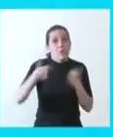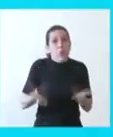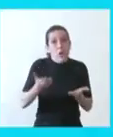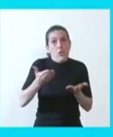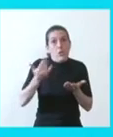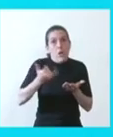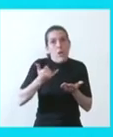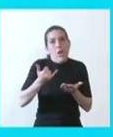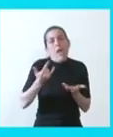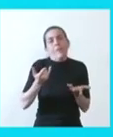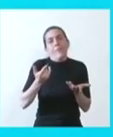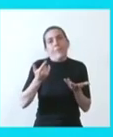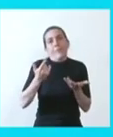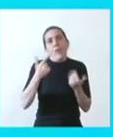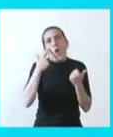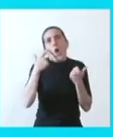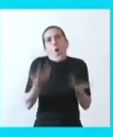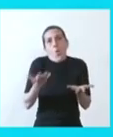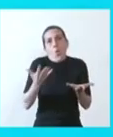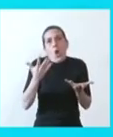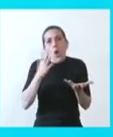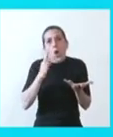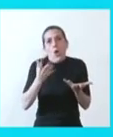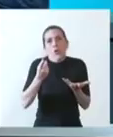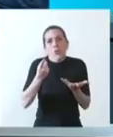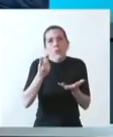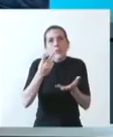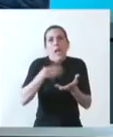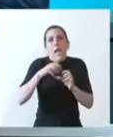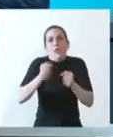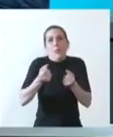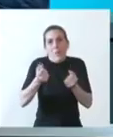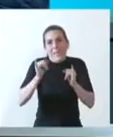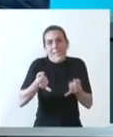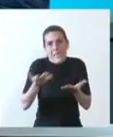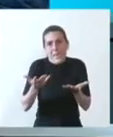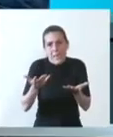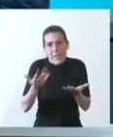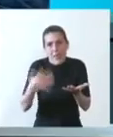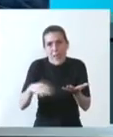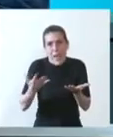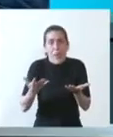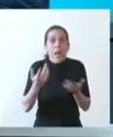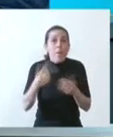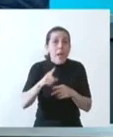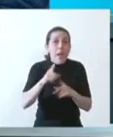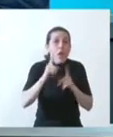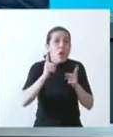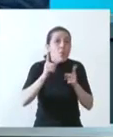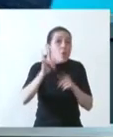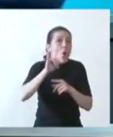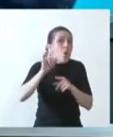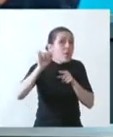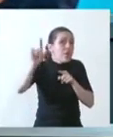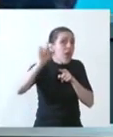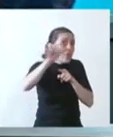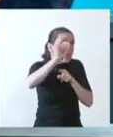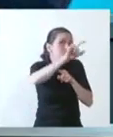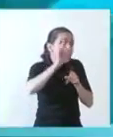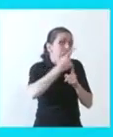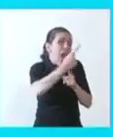más lógica suspender las clases. Ahí tiene más lógica. Pero eso lo están haciendo las universidades per se. Y